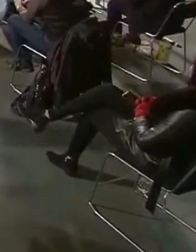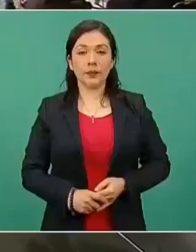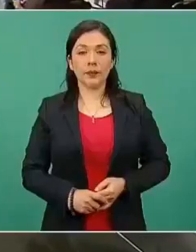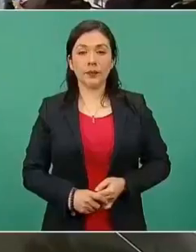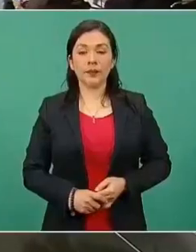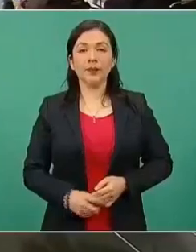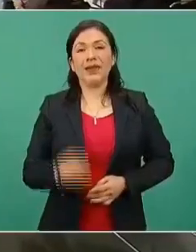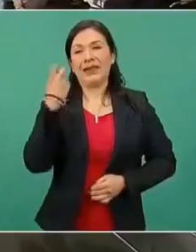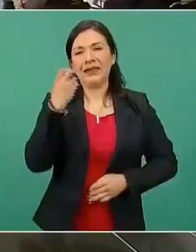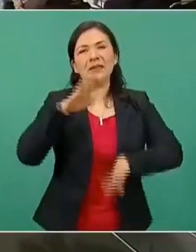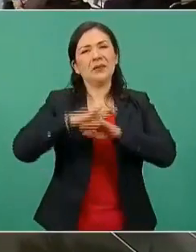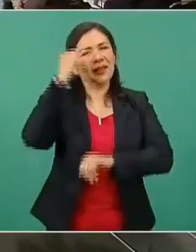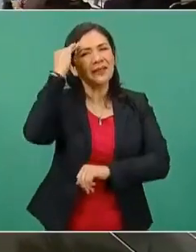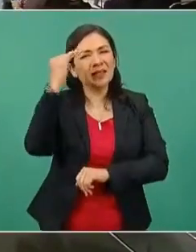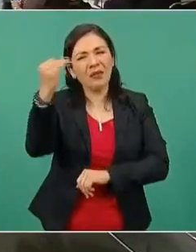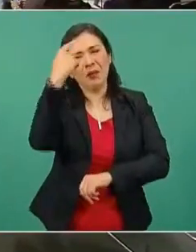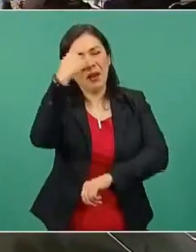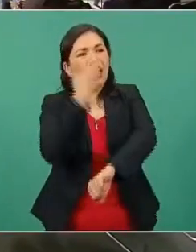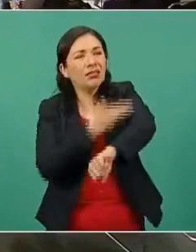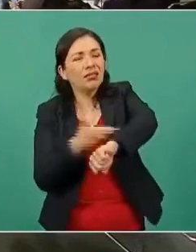la construcción de esa obra